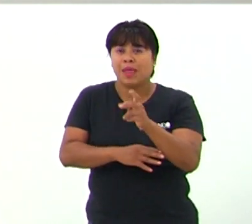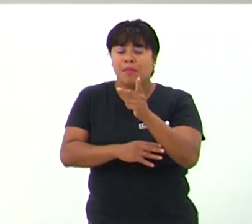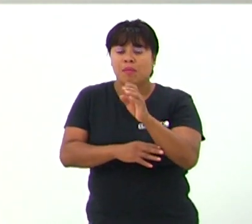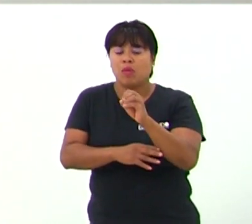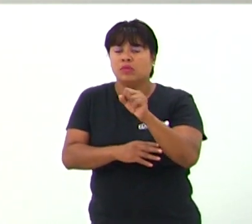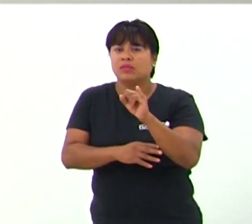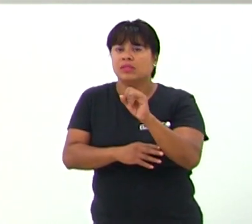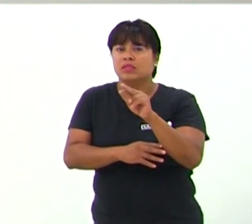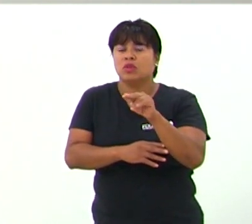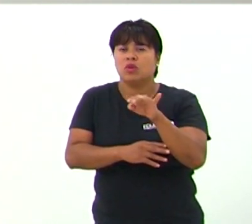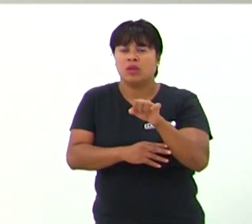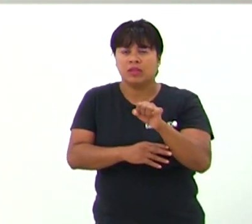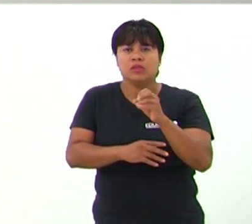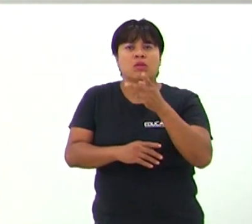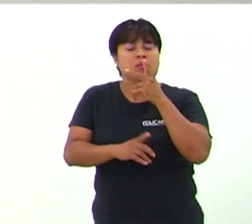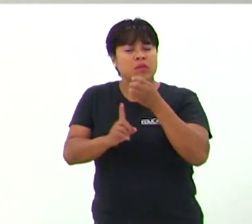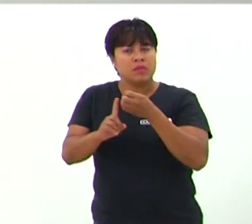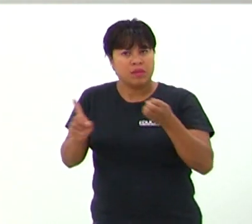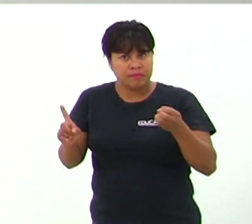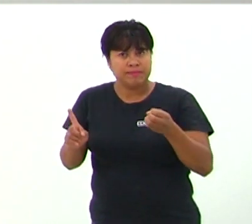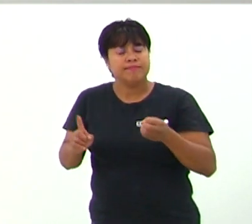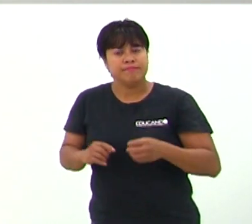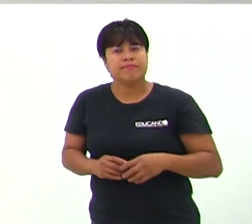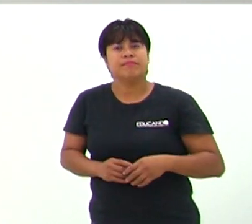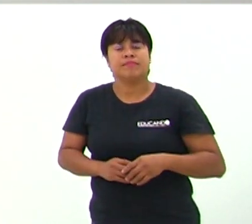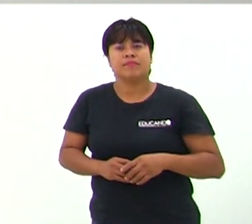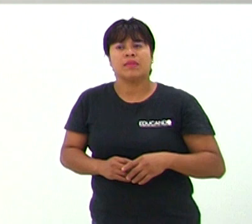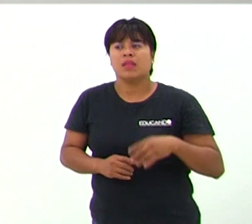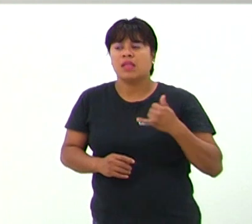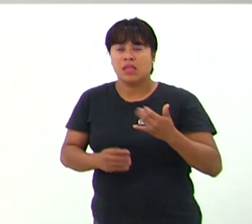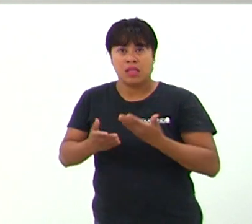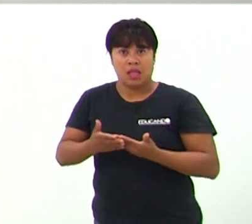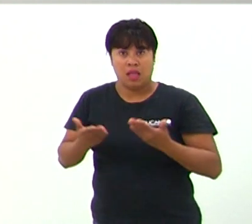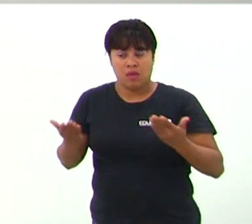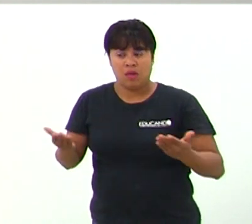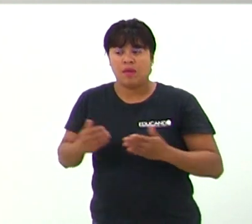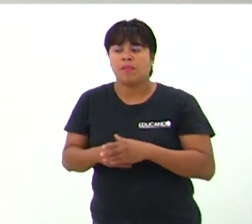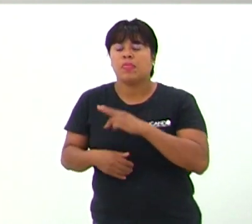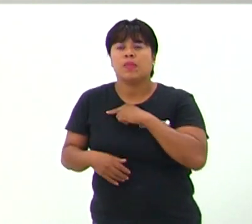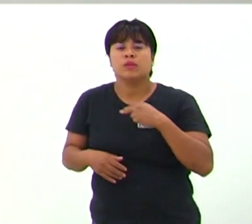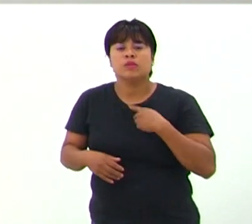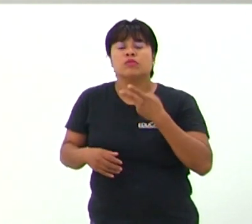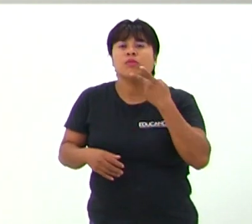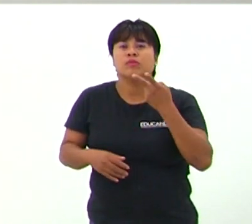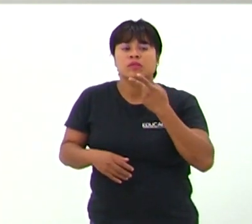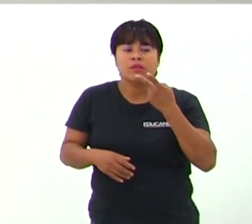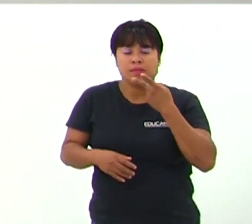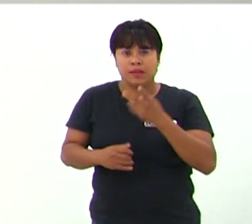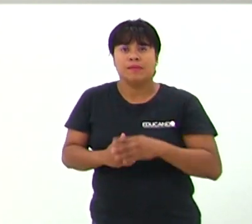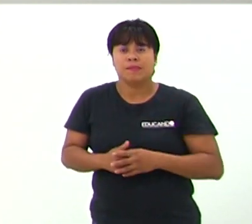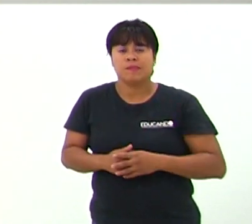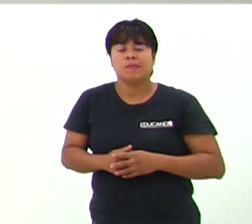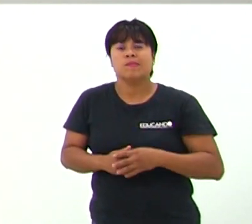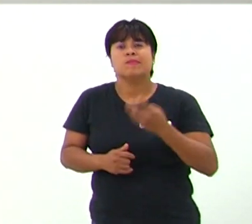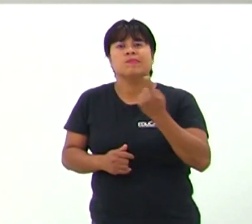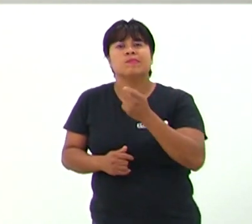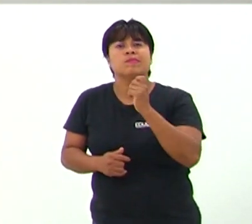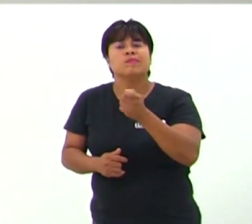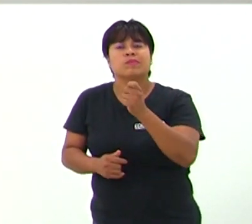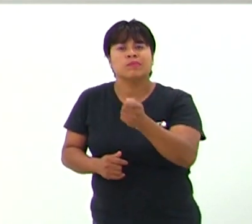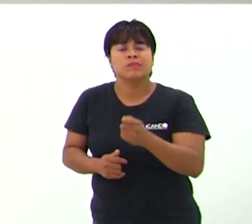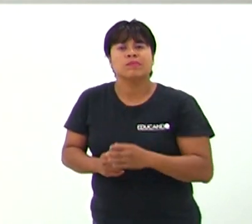preposiciones, por las frases preposicionales, y ahora vamos a hablar de lo que